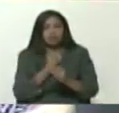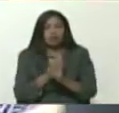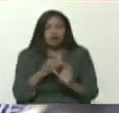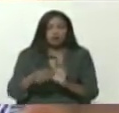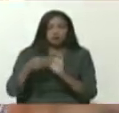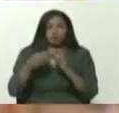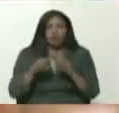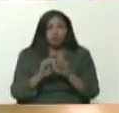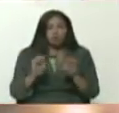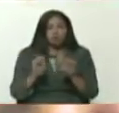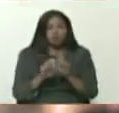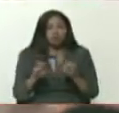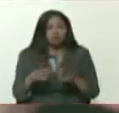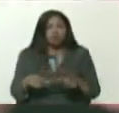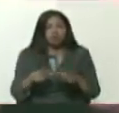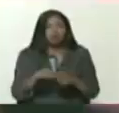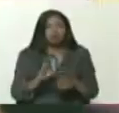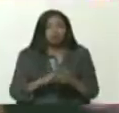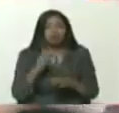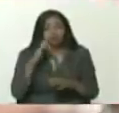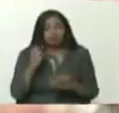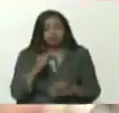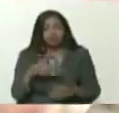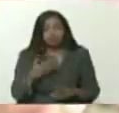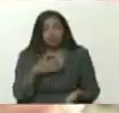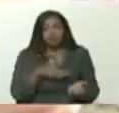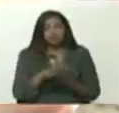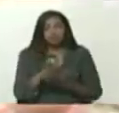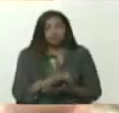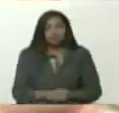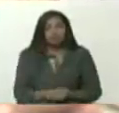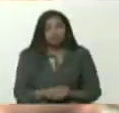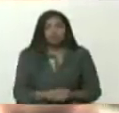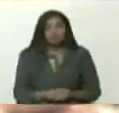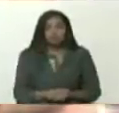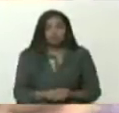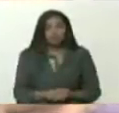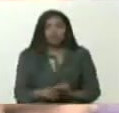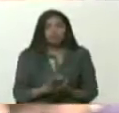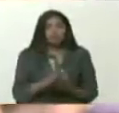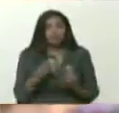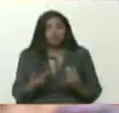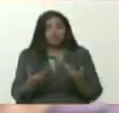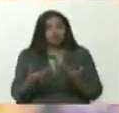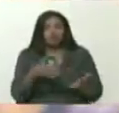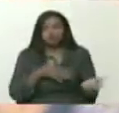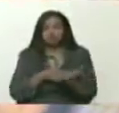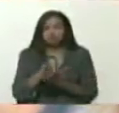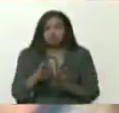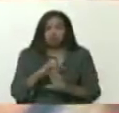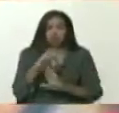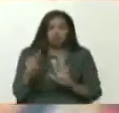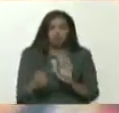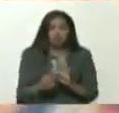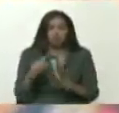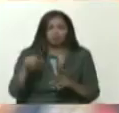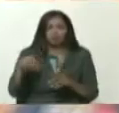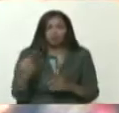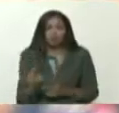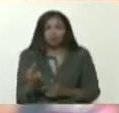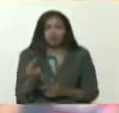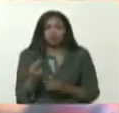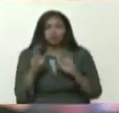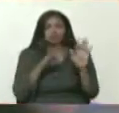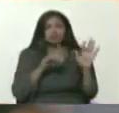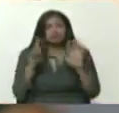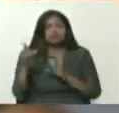los educadores de Aragua, porque sí le puedo garantizar, mi comandante, le doy plena garantía que el próximo